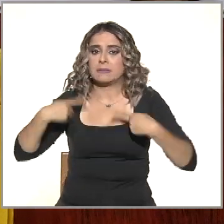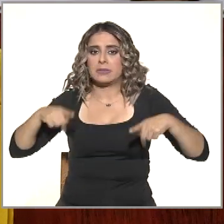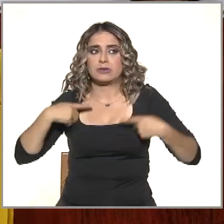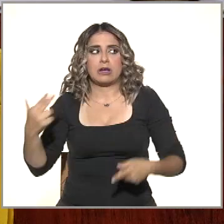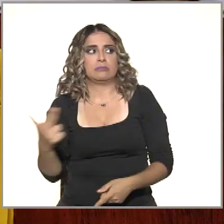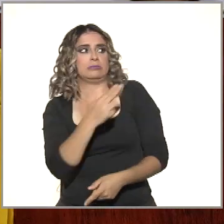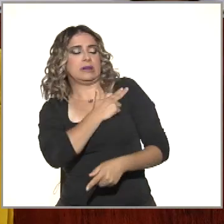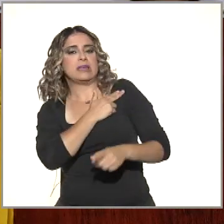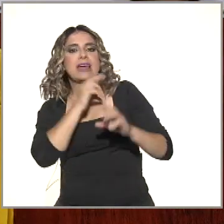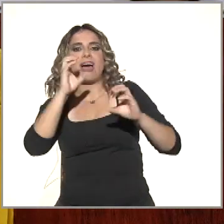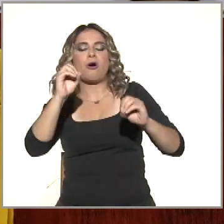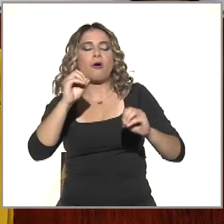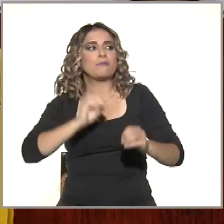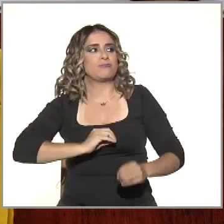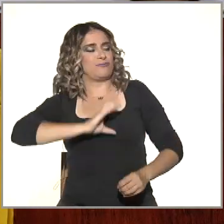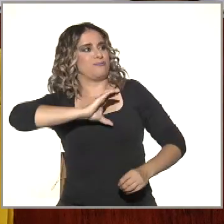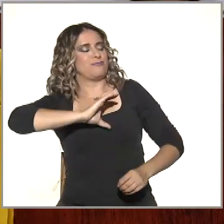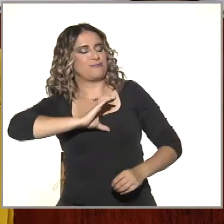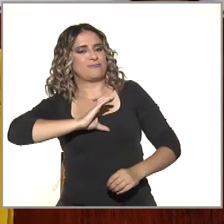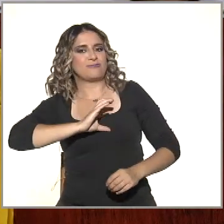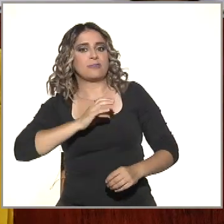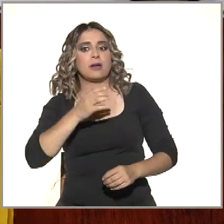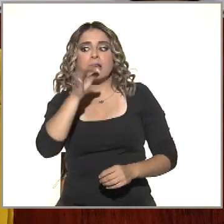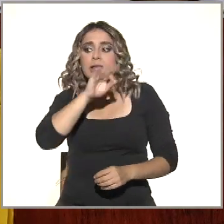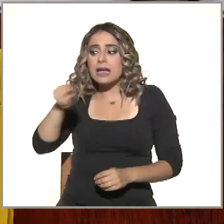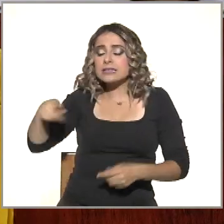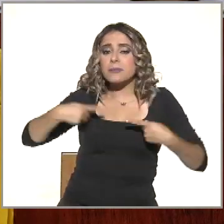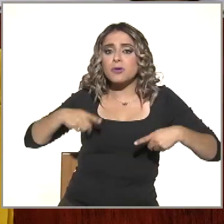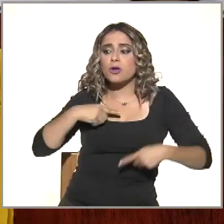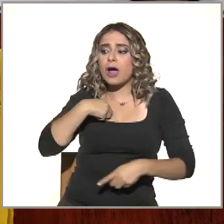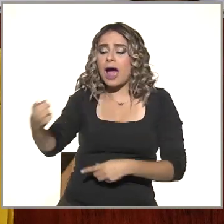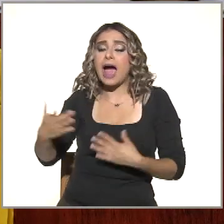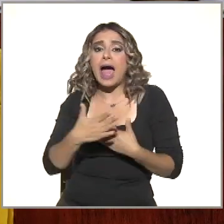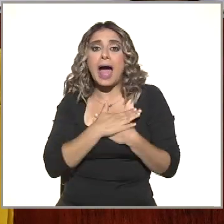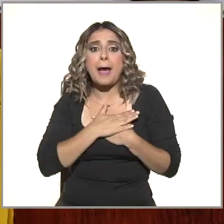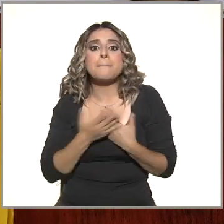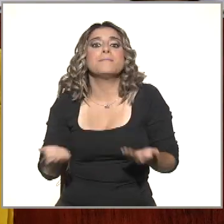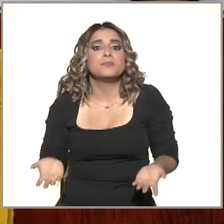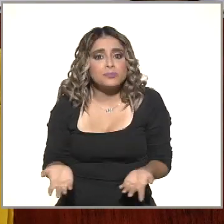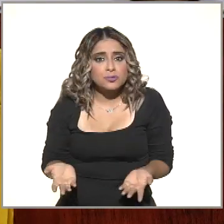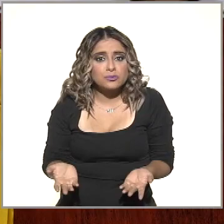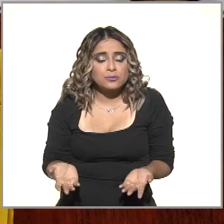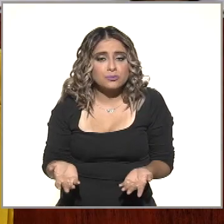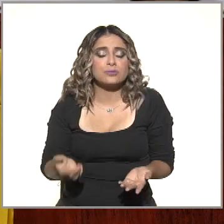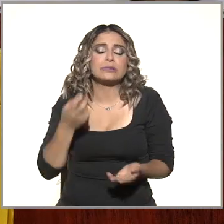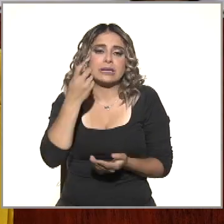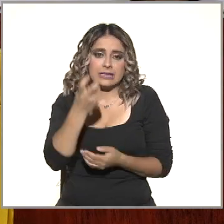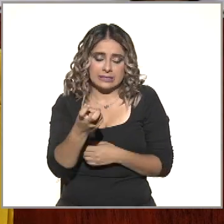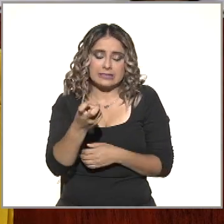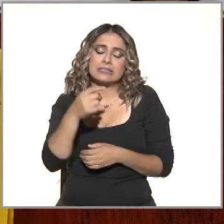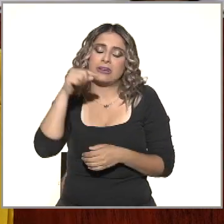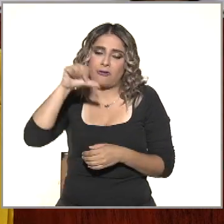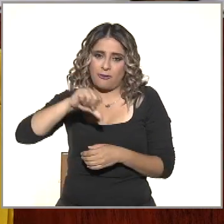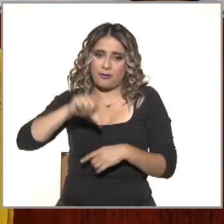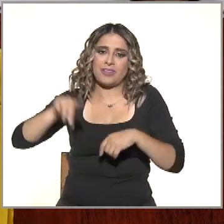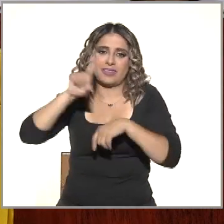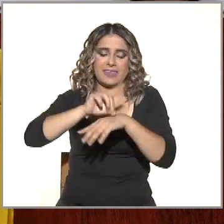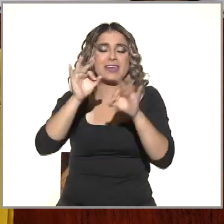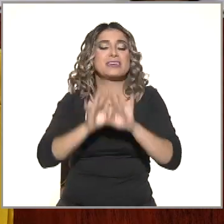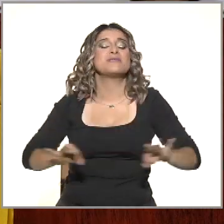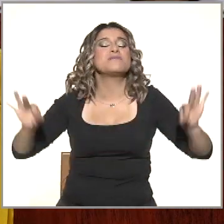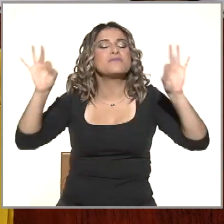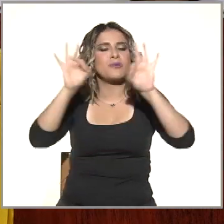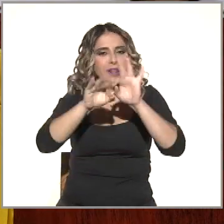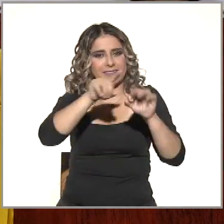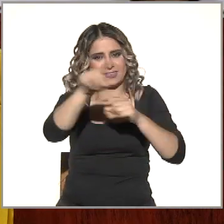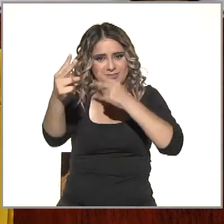alguien? Y ese alguien puede ser alguien que amamos profundamente. Así es que quédate con nosotros porque este programa va a ser muy importante